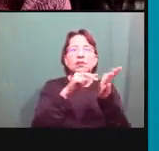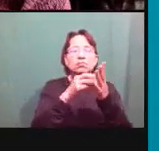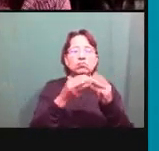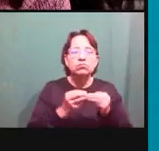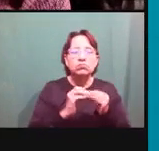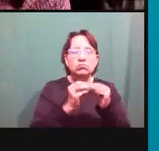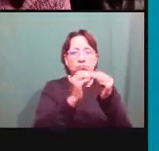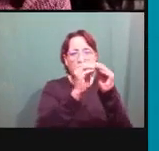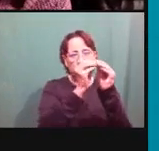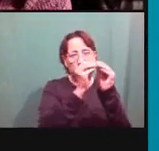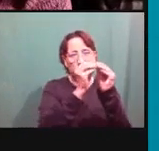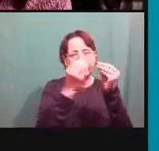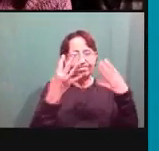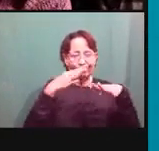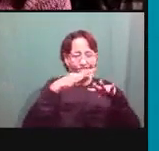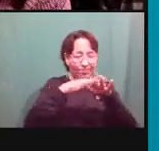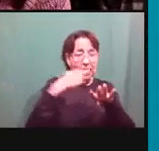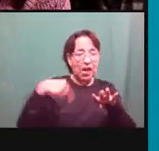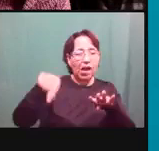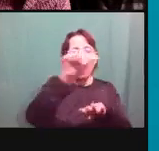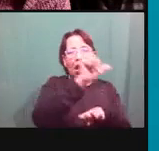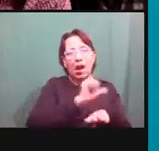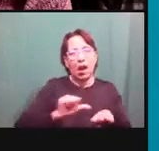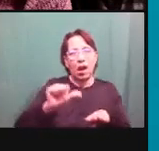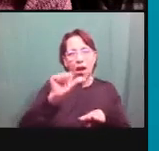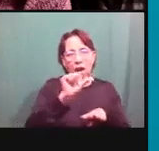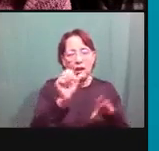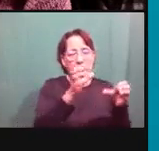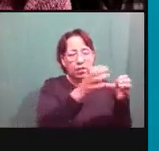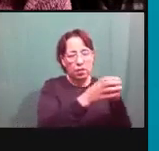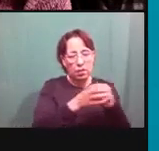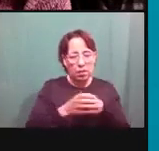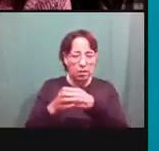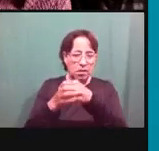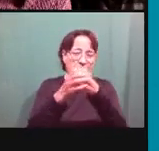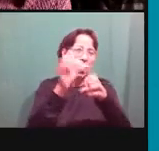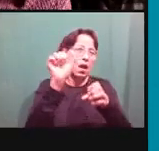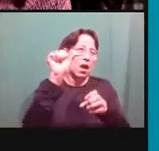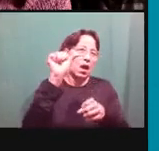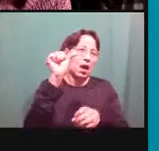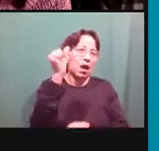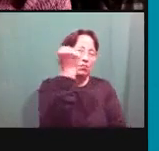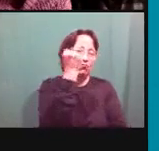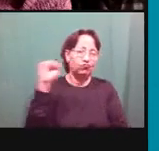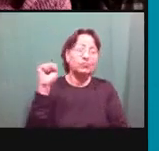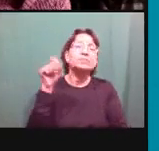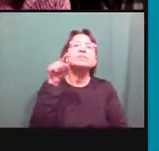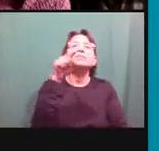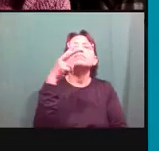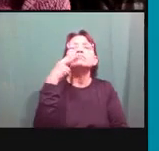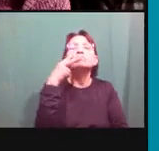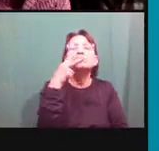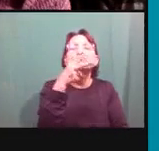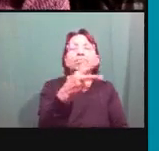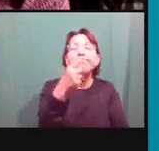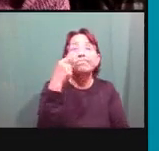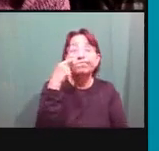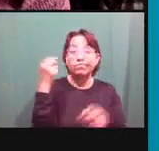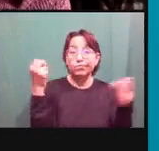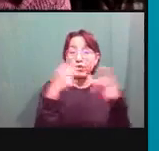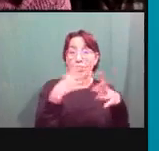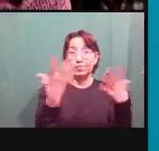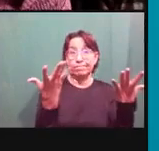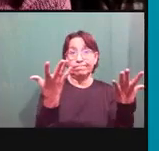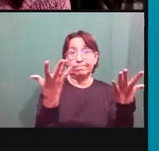de red de diferentes mujeres, colectivas y organizaciones feministas en torno a visibilizar la violencia, pero también como